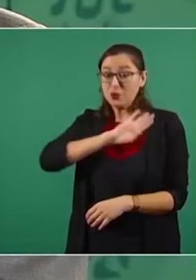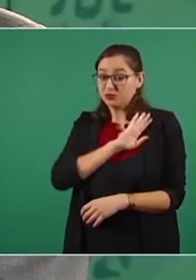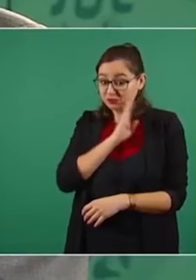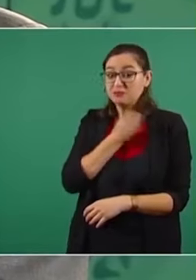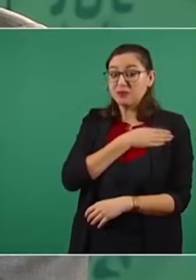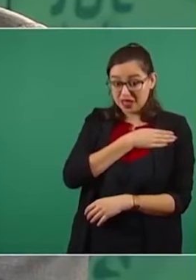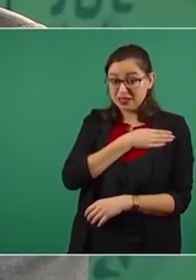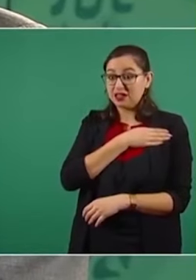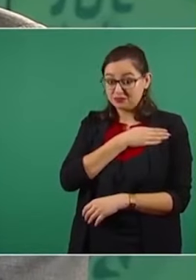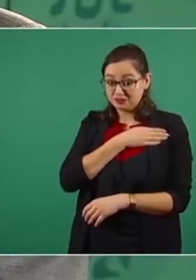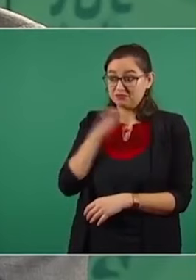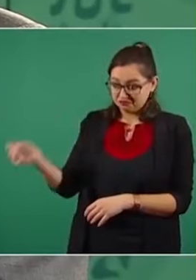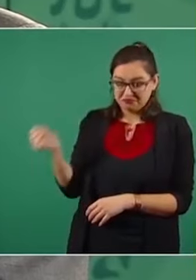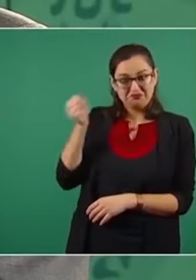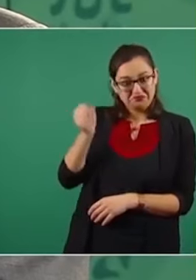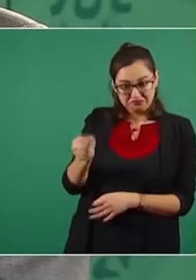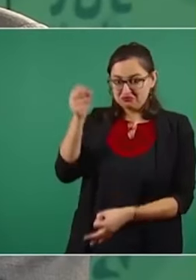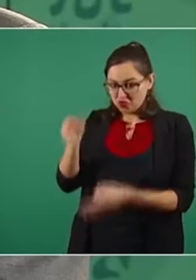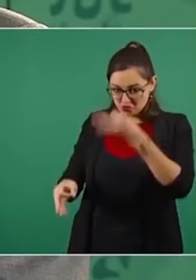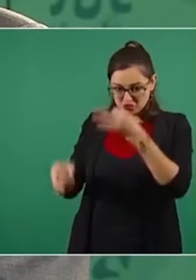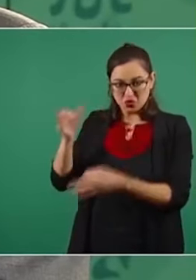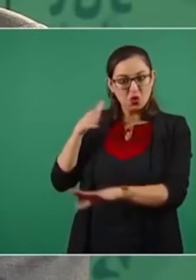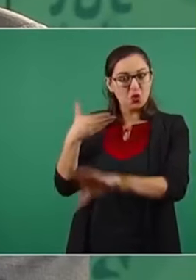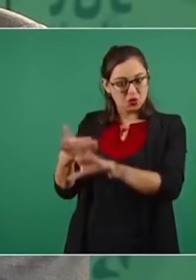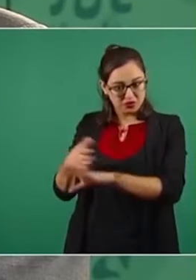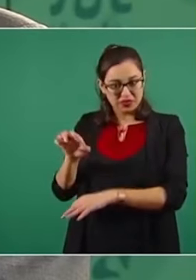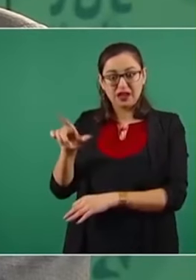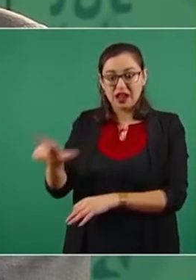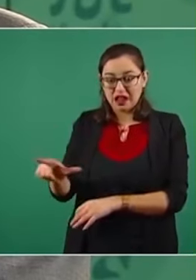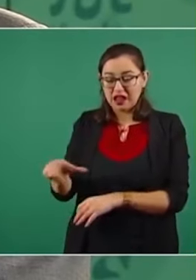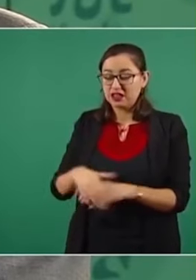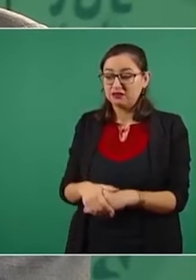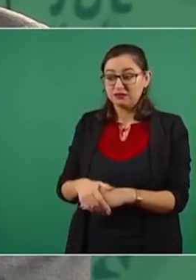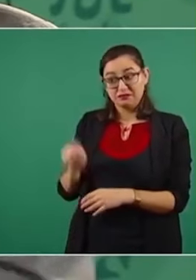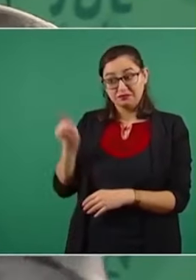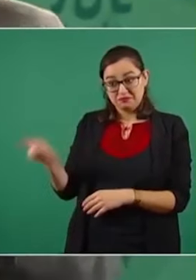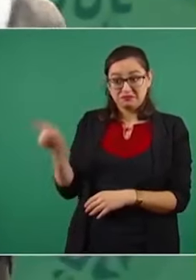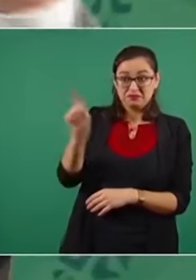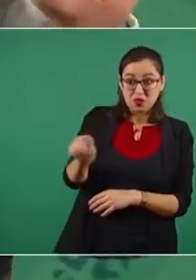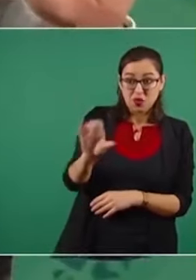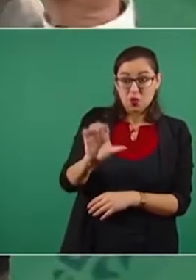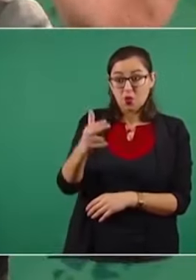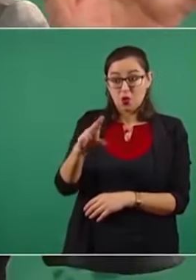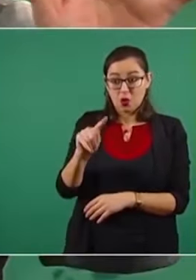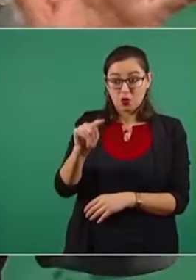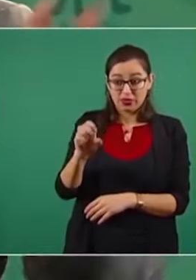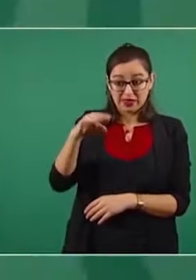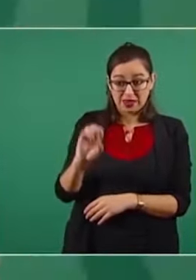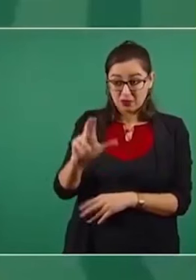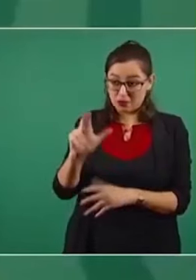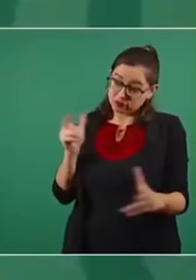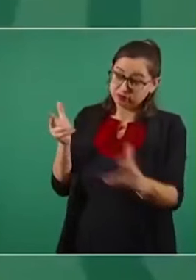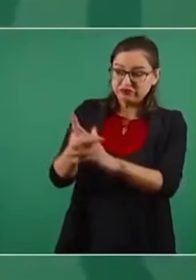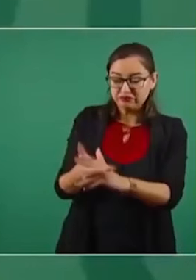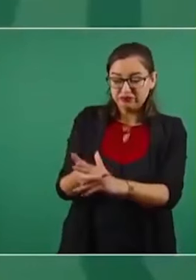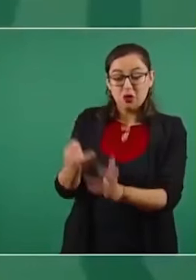riesgo la Organización de las elecciones en esta localidad el próximo 2 de junio y la advertencia de mayor seguridad de acuerdo